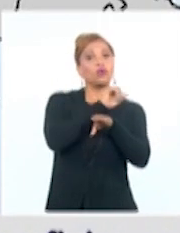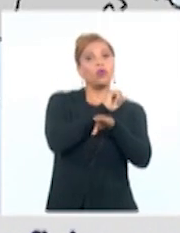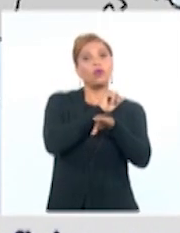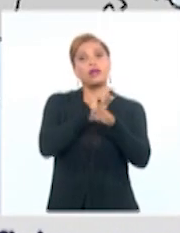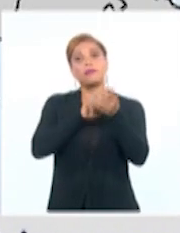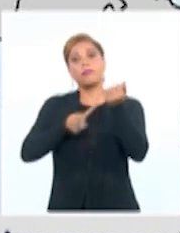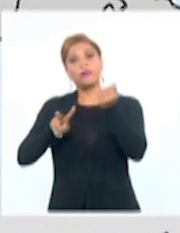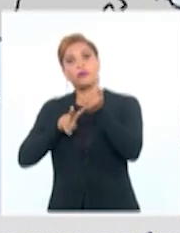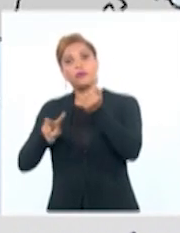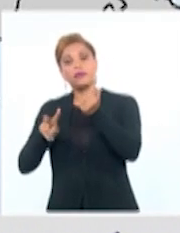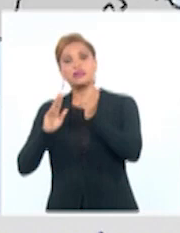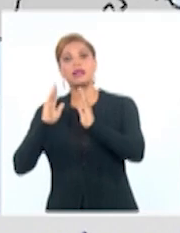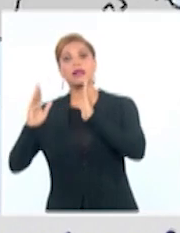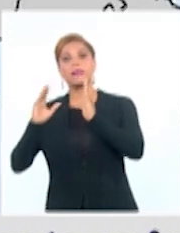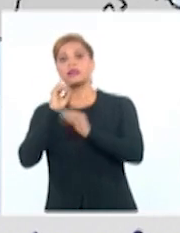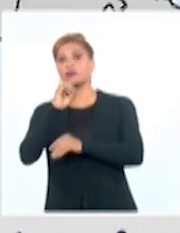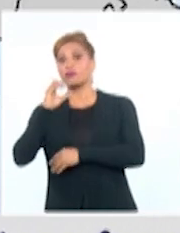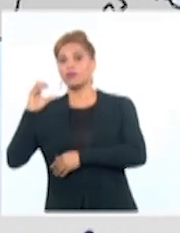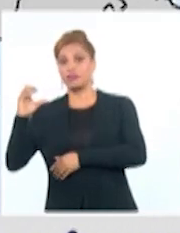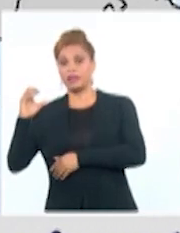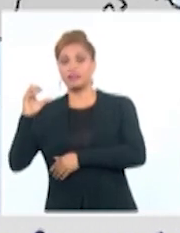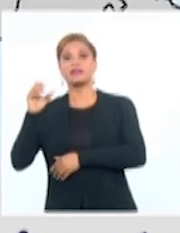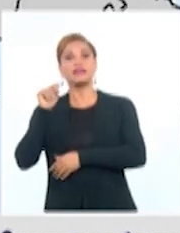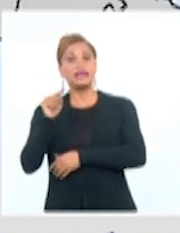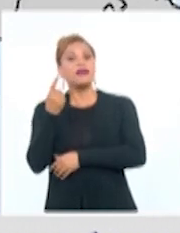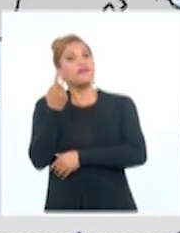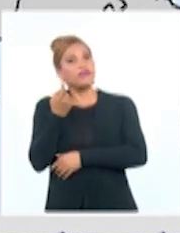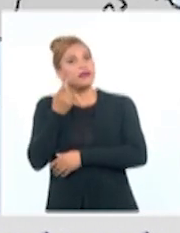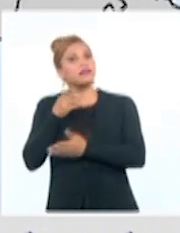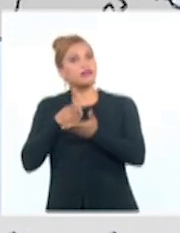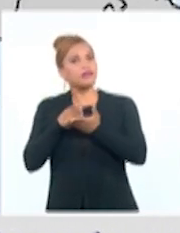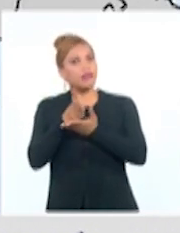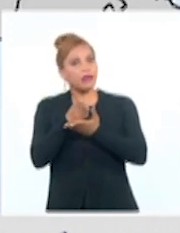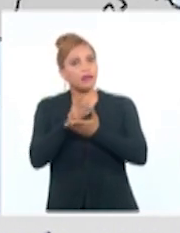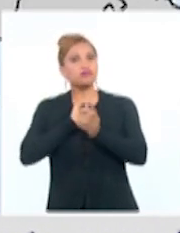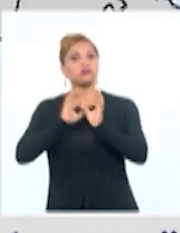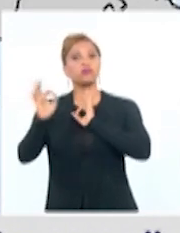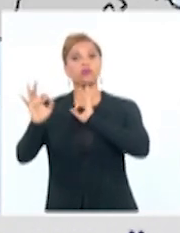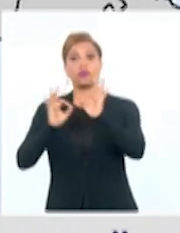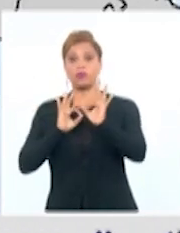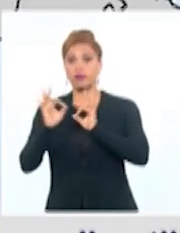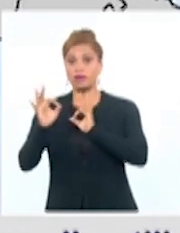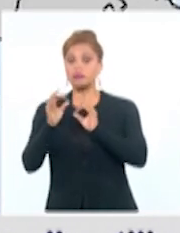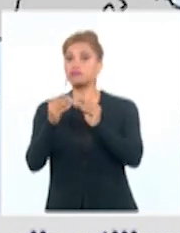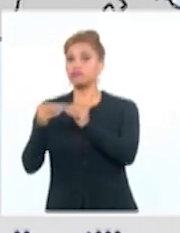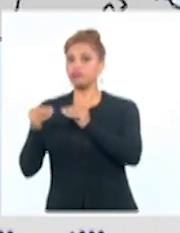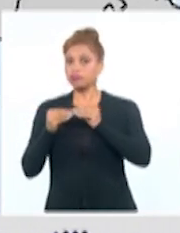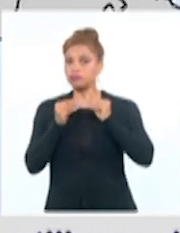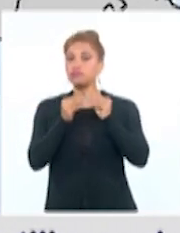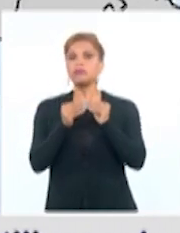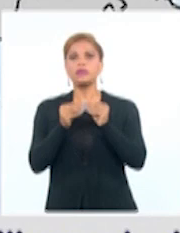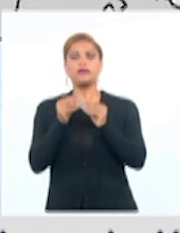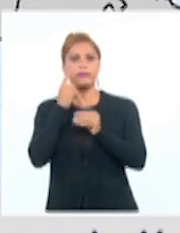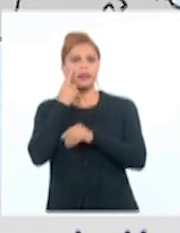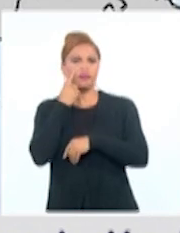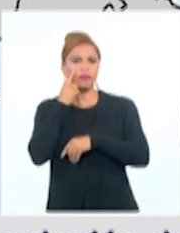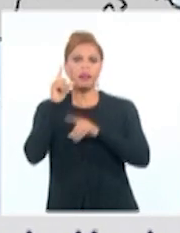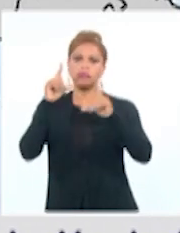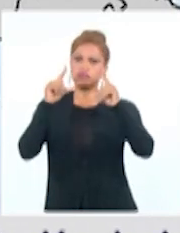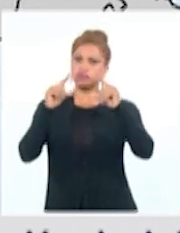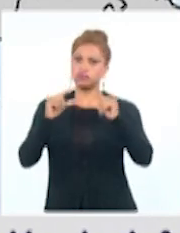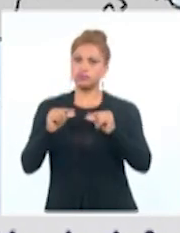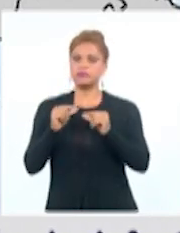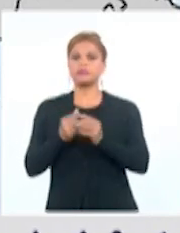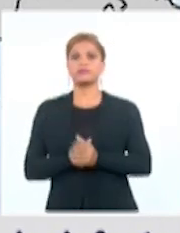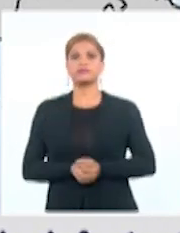zona occidental, todavía con una transmisión importante, pero con una reducción paulatina del número de